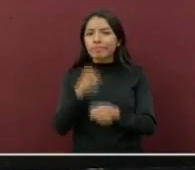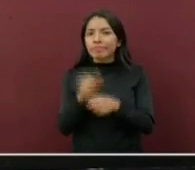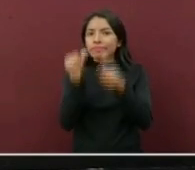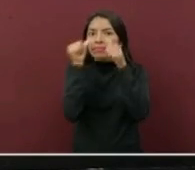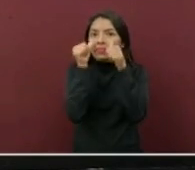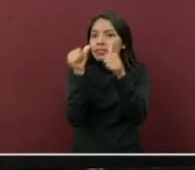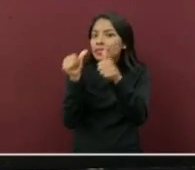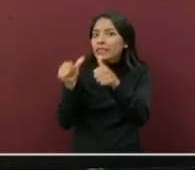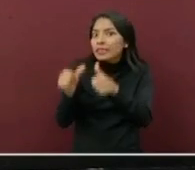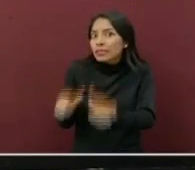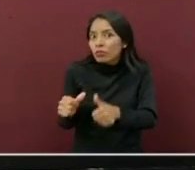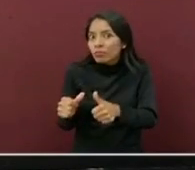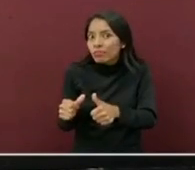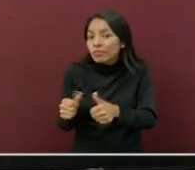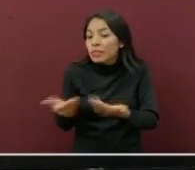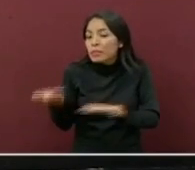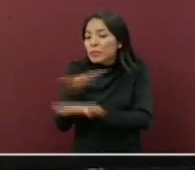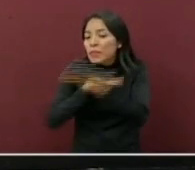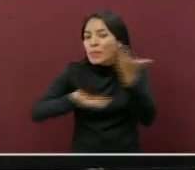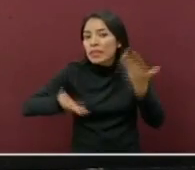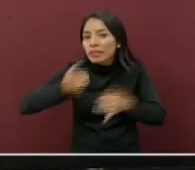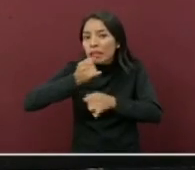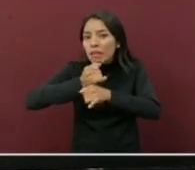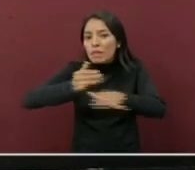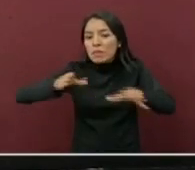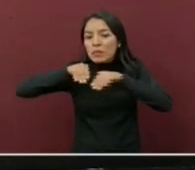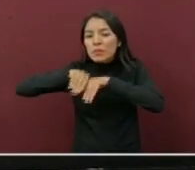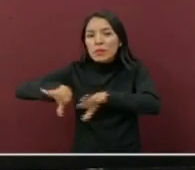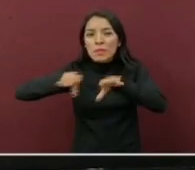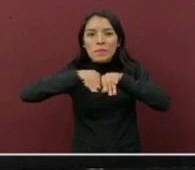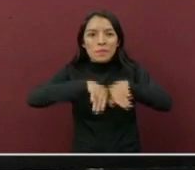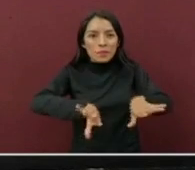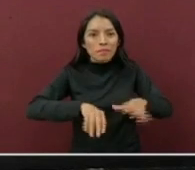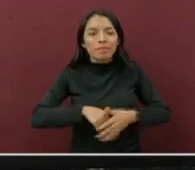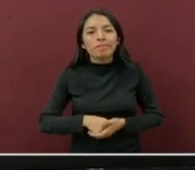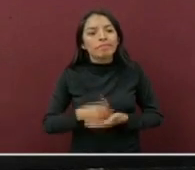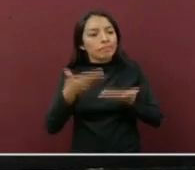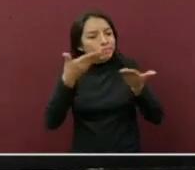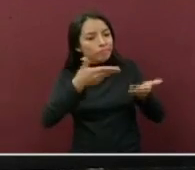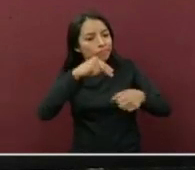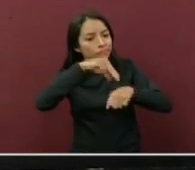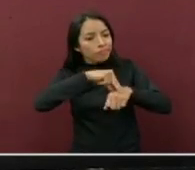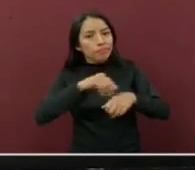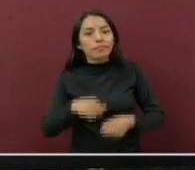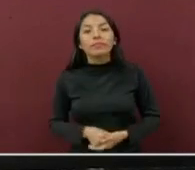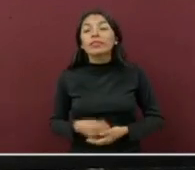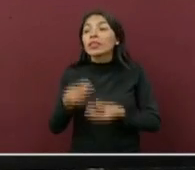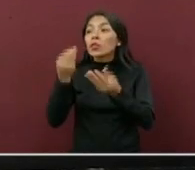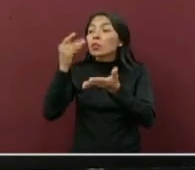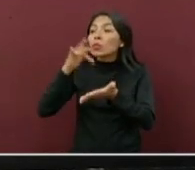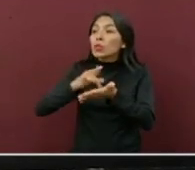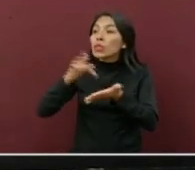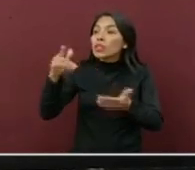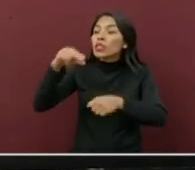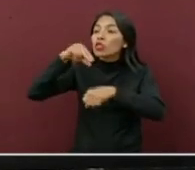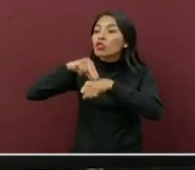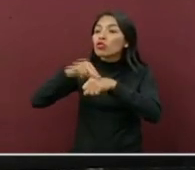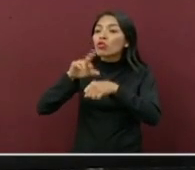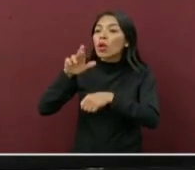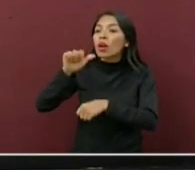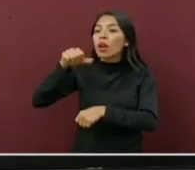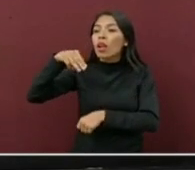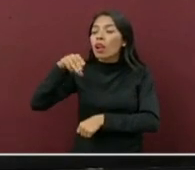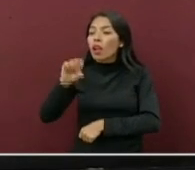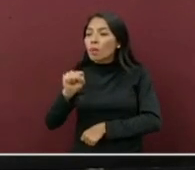mucha atención y a compartir esta información adelante doctora espero muchas gracias doctor ramos